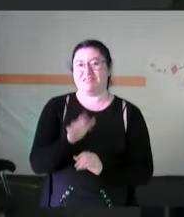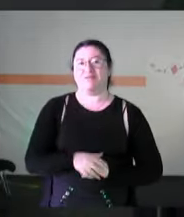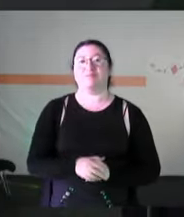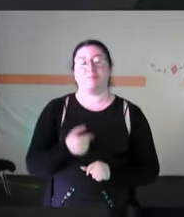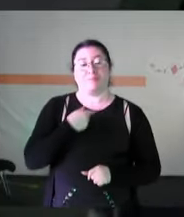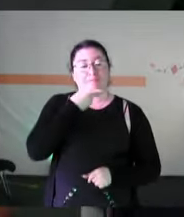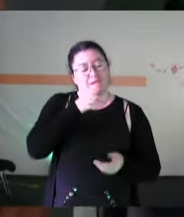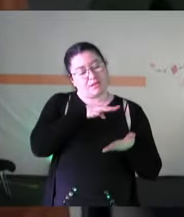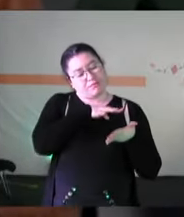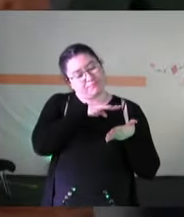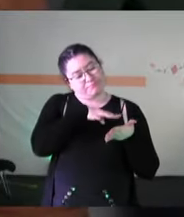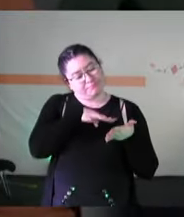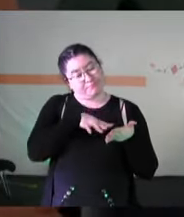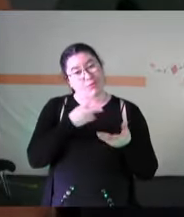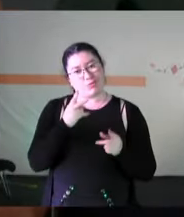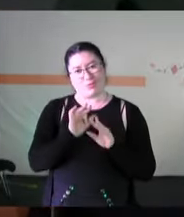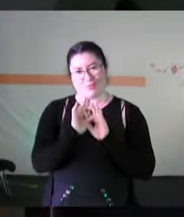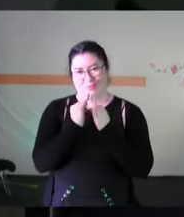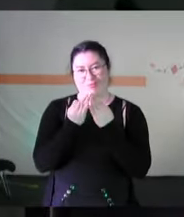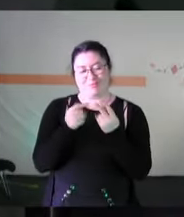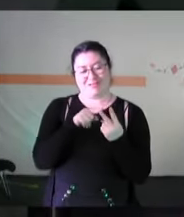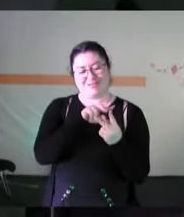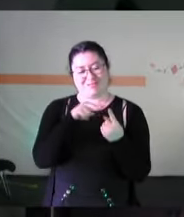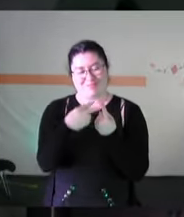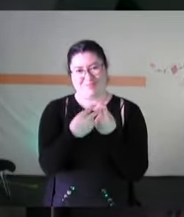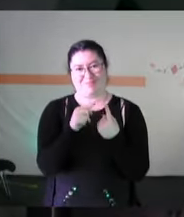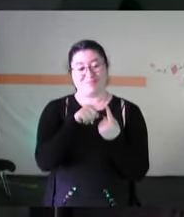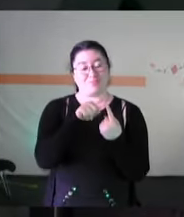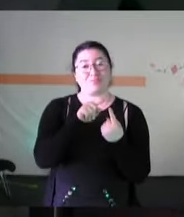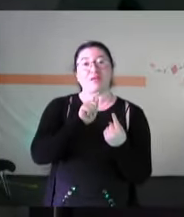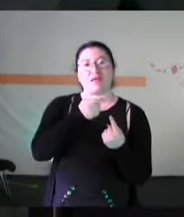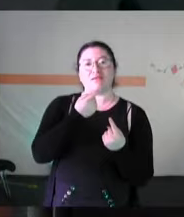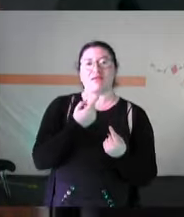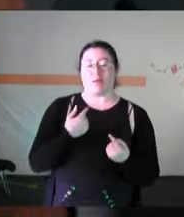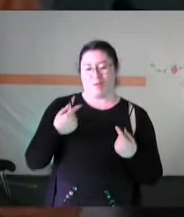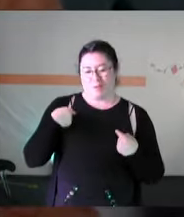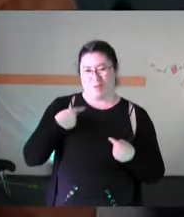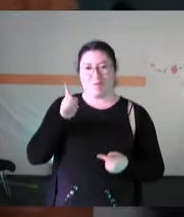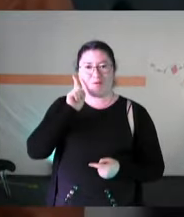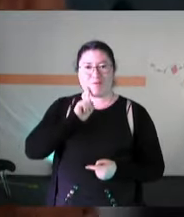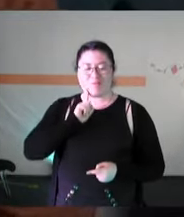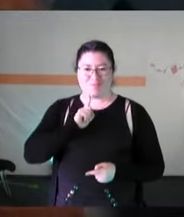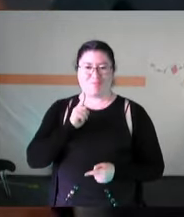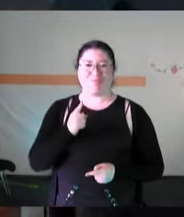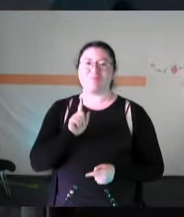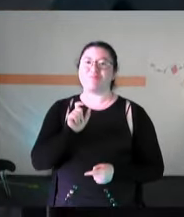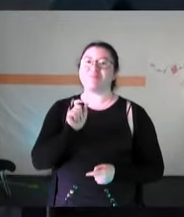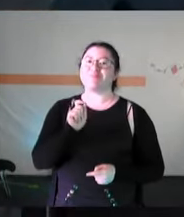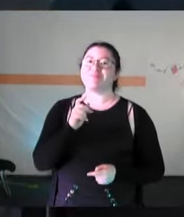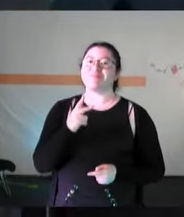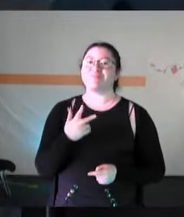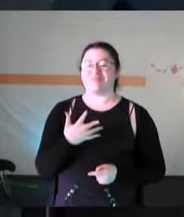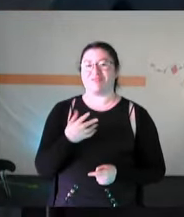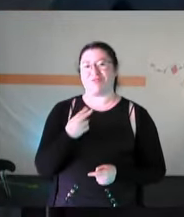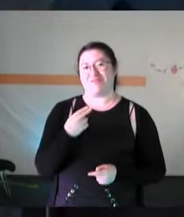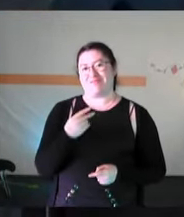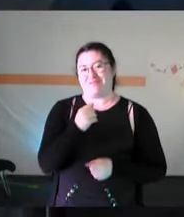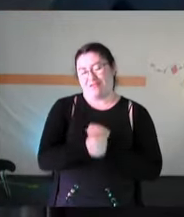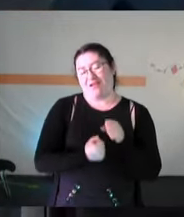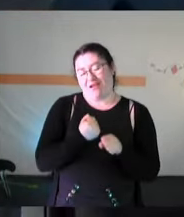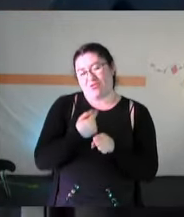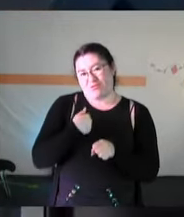la leo de dos formas. La leo como la mujer de 25 años que soy ahorita, pero también la leo